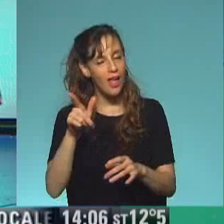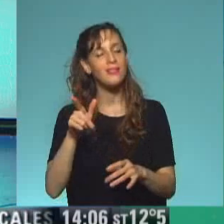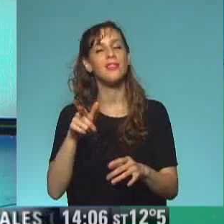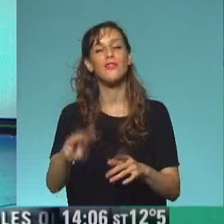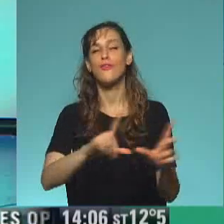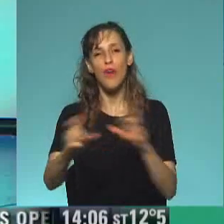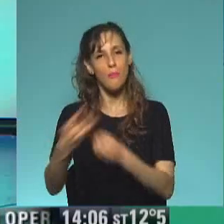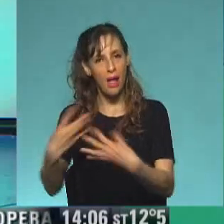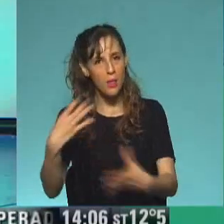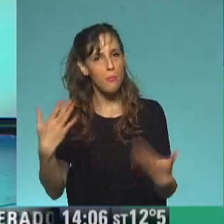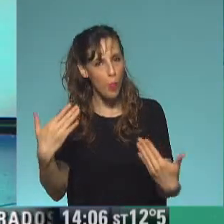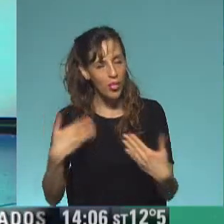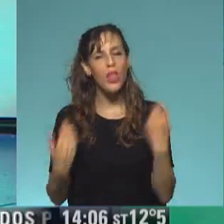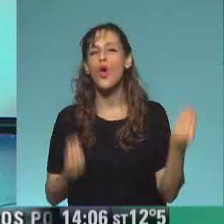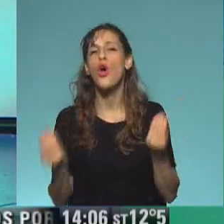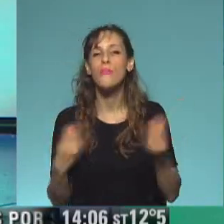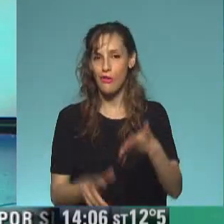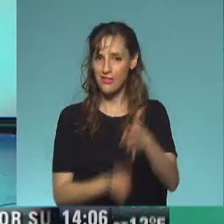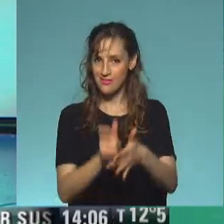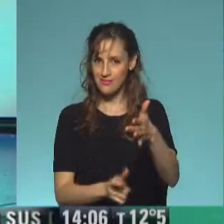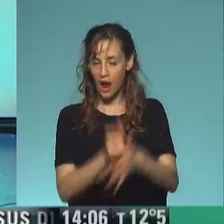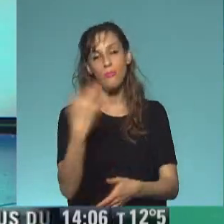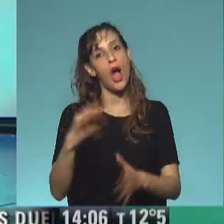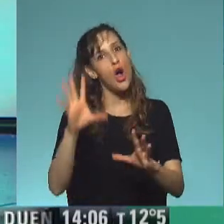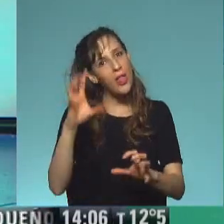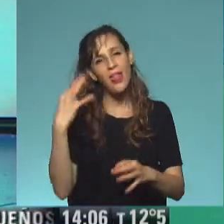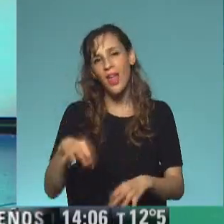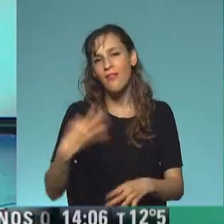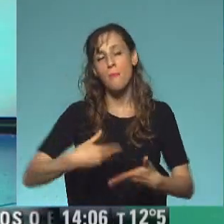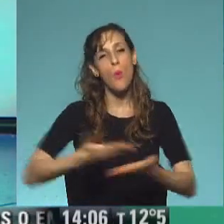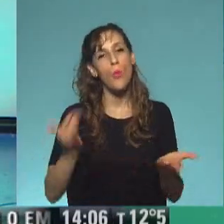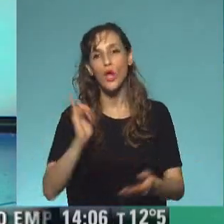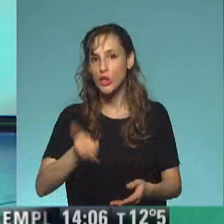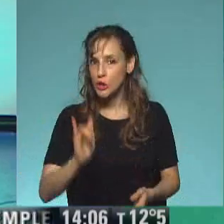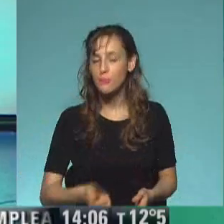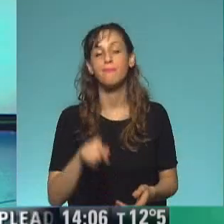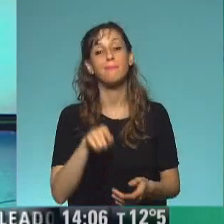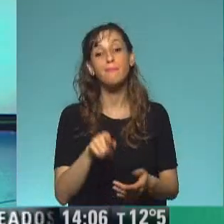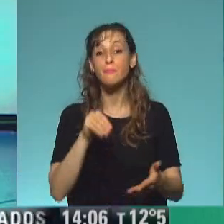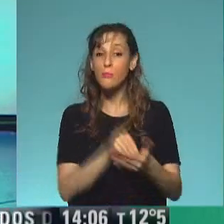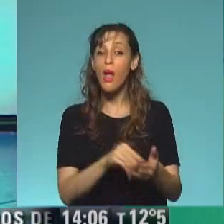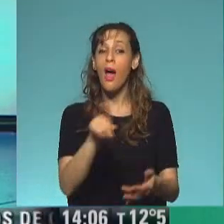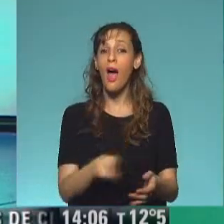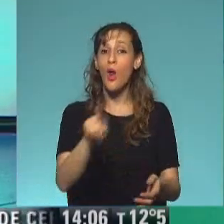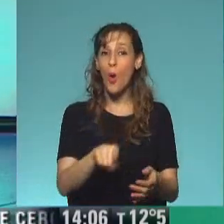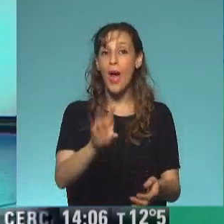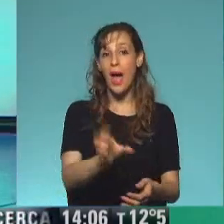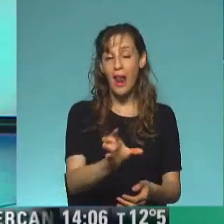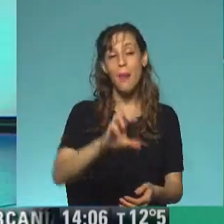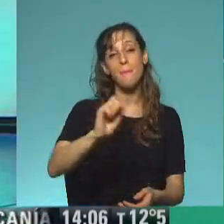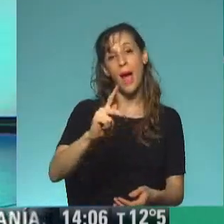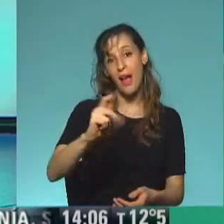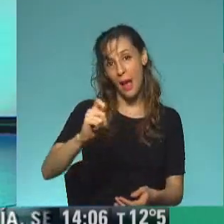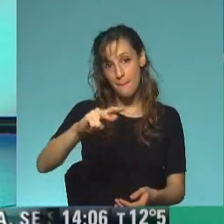fotos, así como estas, por Instagram, en una cuenta pública, la suben a la historia, ponen arroba canal pacapaca, arroba seguimos